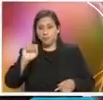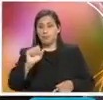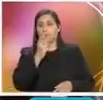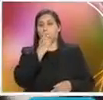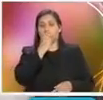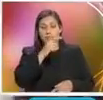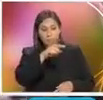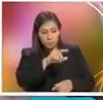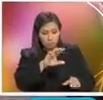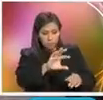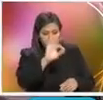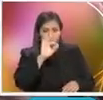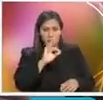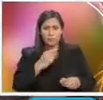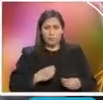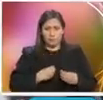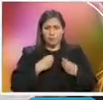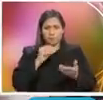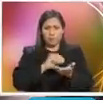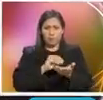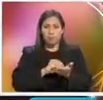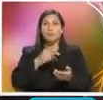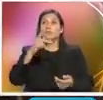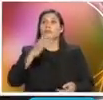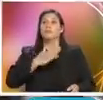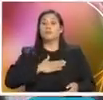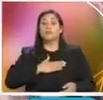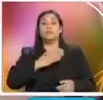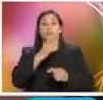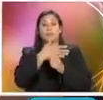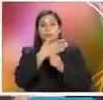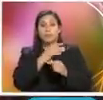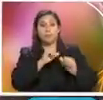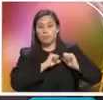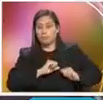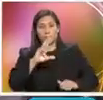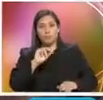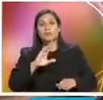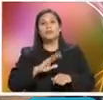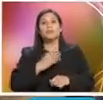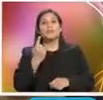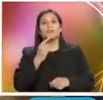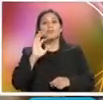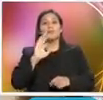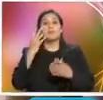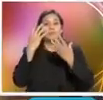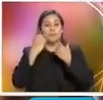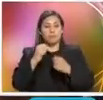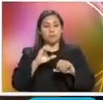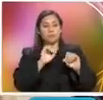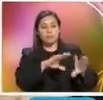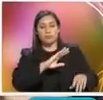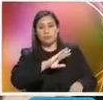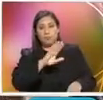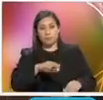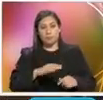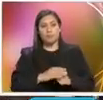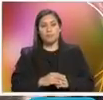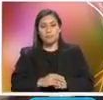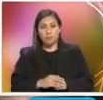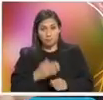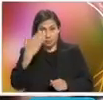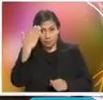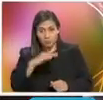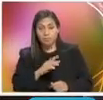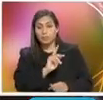lo encontraron todavía con vida, pero no llamaron a las autoridades por miedo a que los arrestaran y lo dejaron morir. Hasta aquí, si te